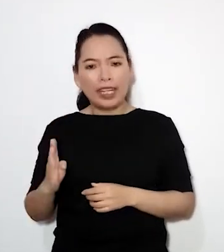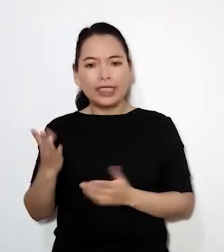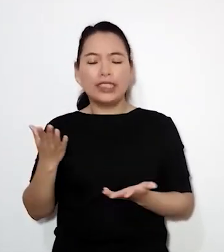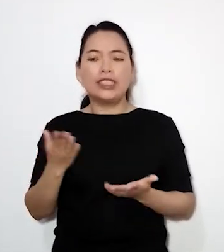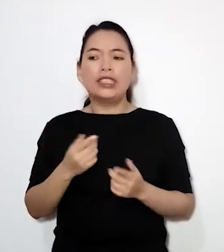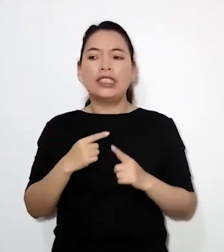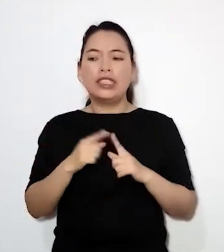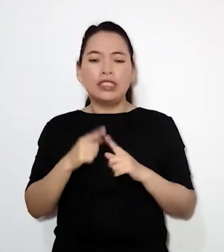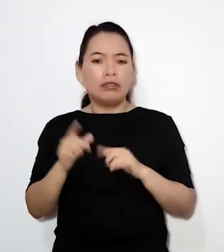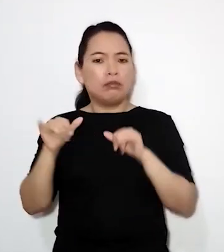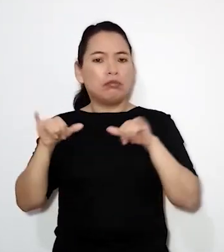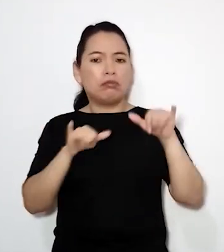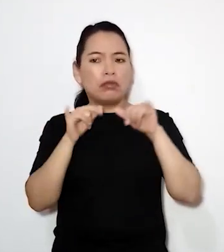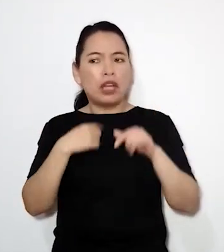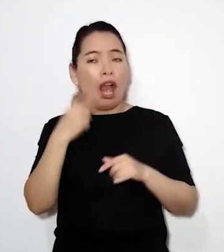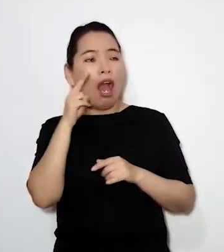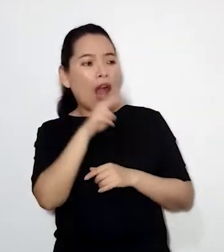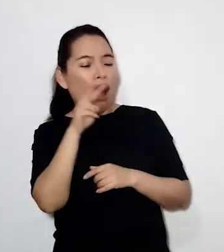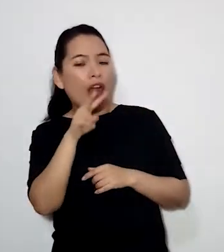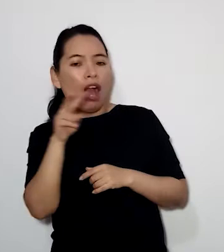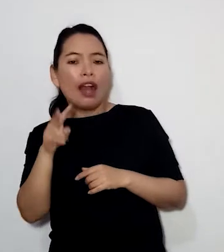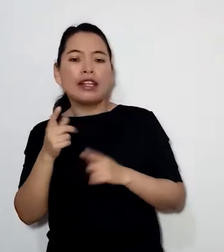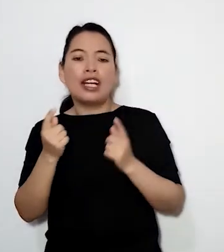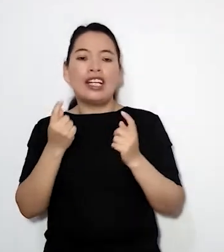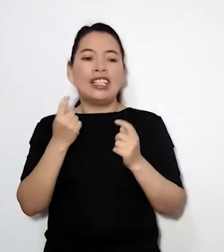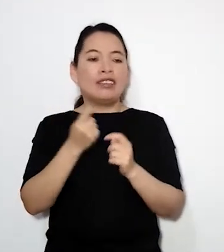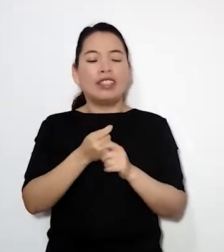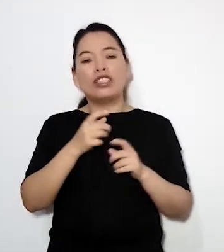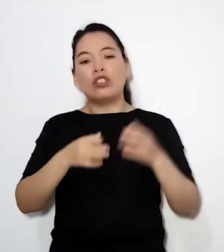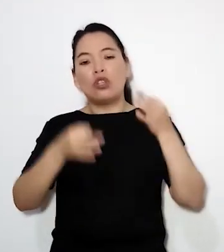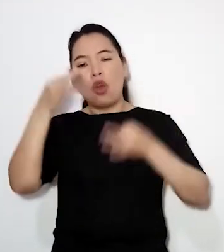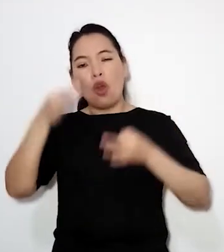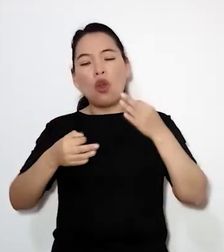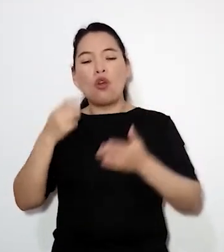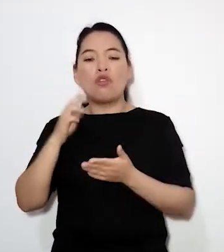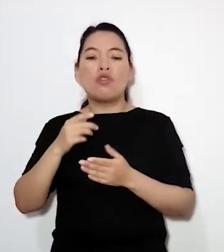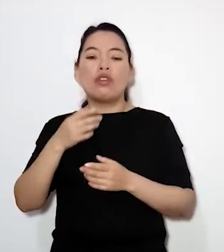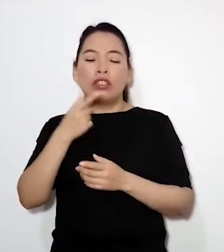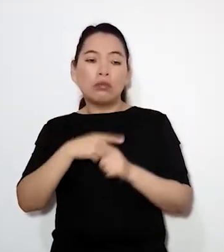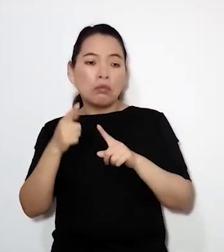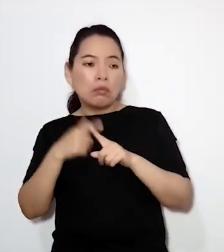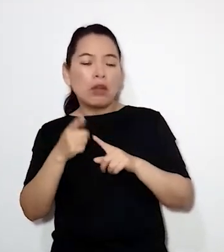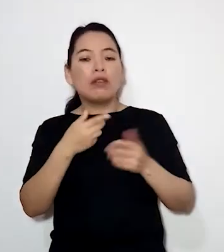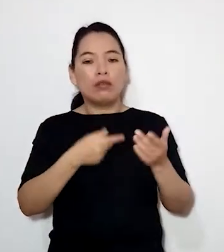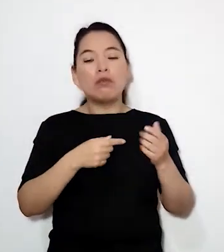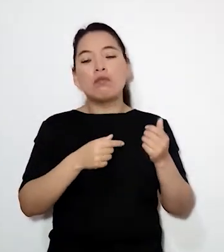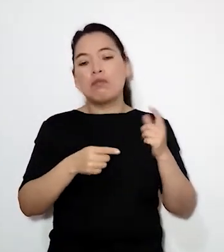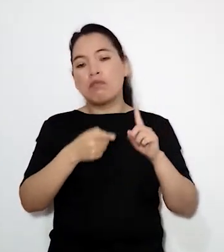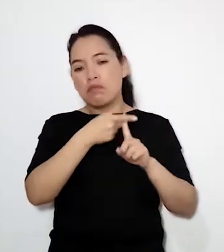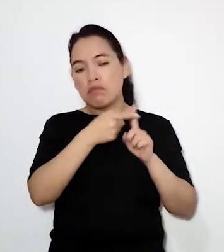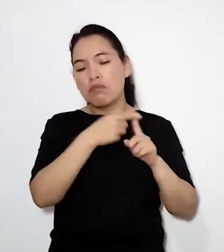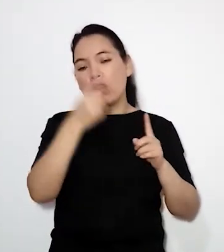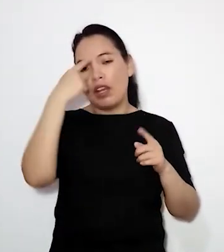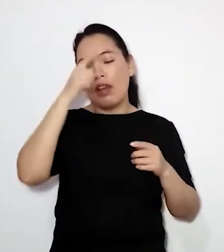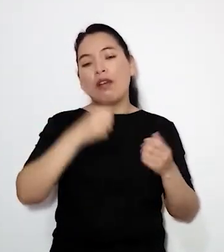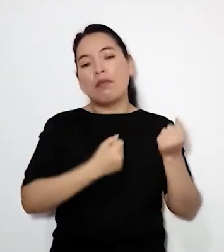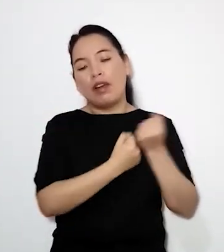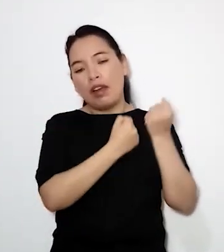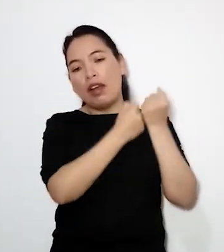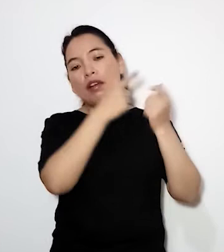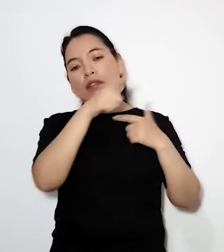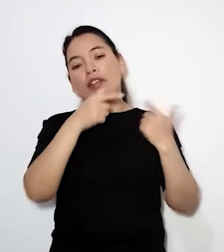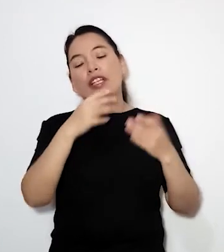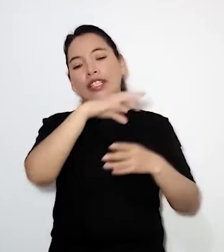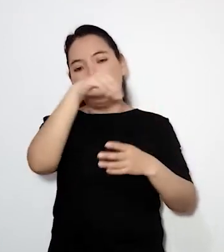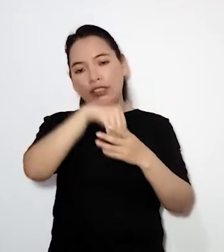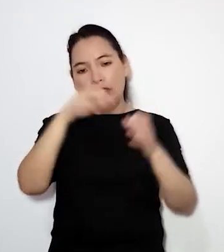tribunales normalmente fallan en favor del derecho a la educación inclusiva, obligando a estados, centros educativos, según el caso, a matricular